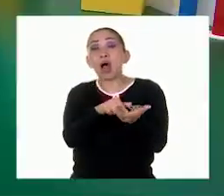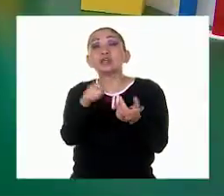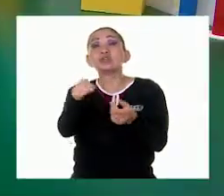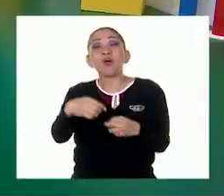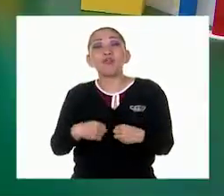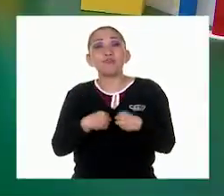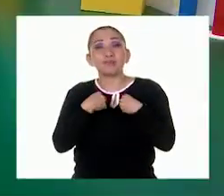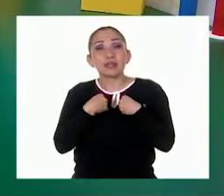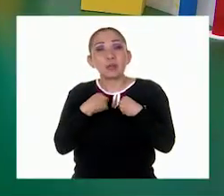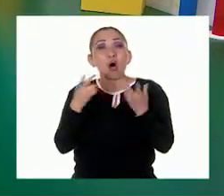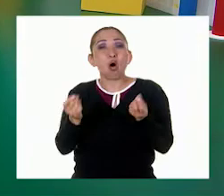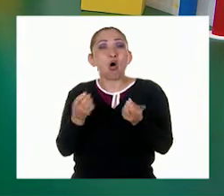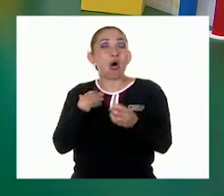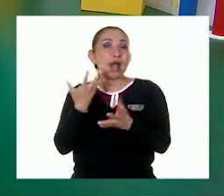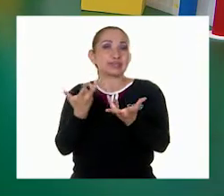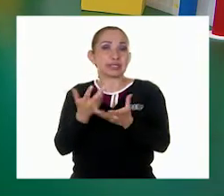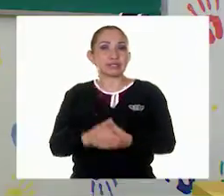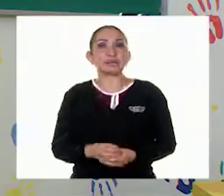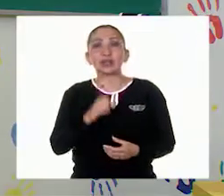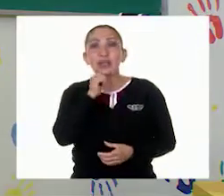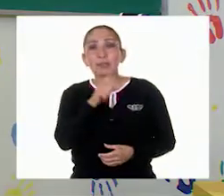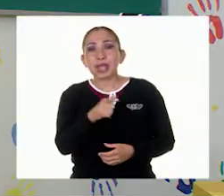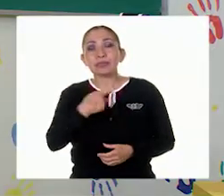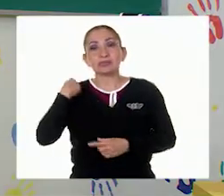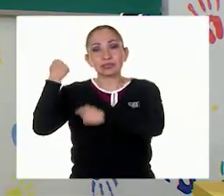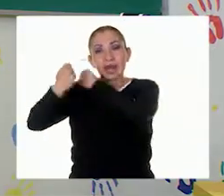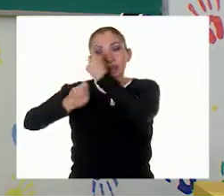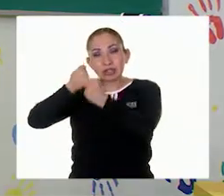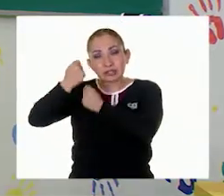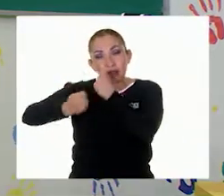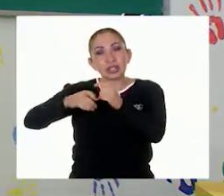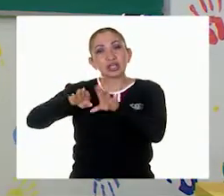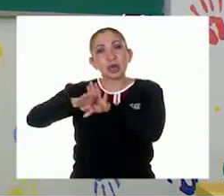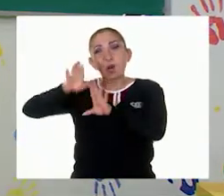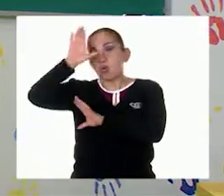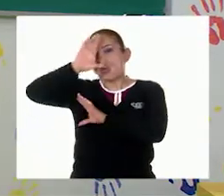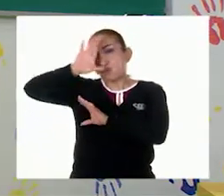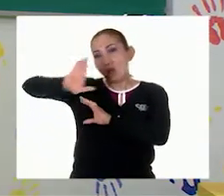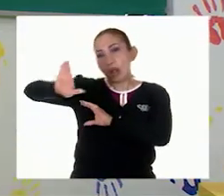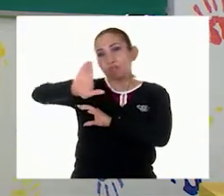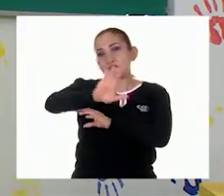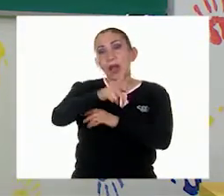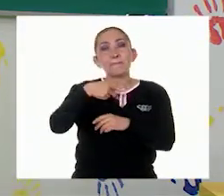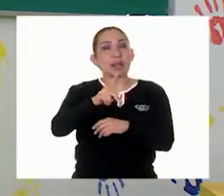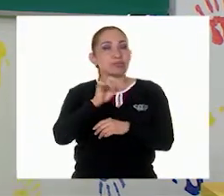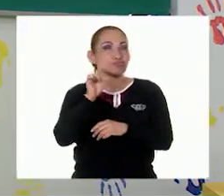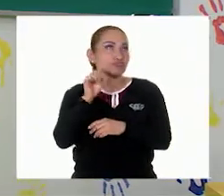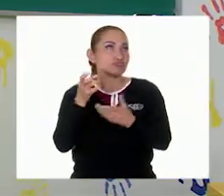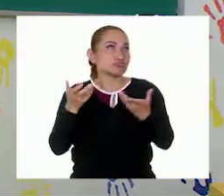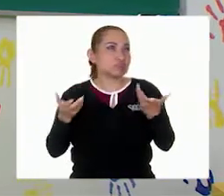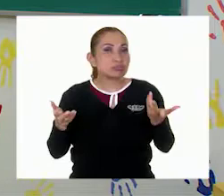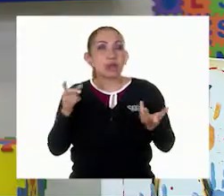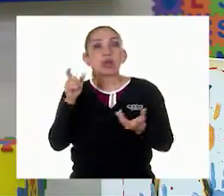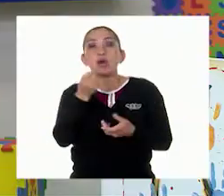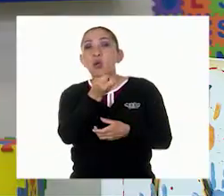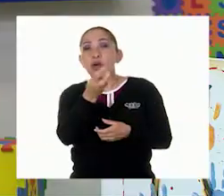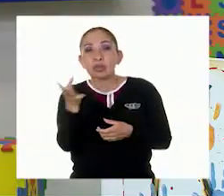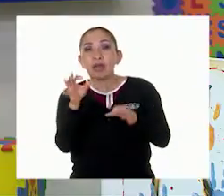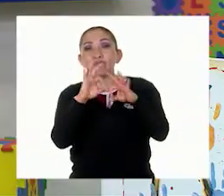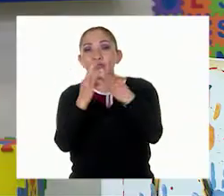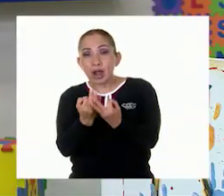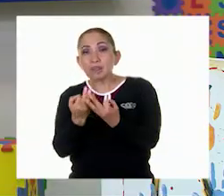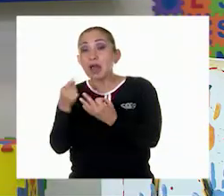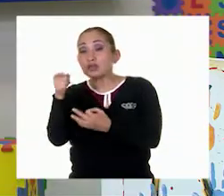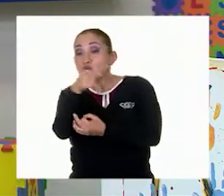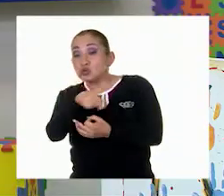en la que los practiquemos y bueno, también las tradiciones y el tipo de culturas. Pero eso sí, cualquier forma